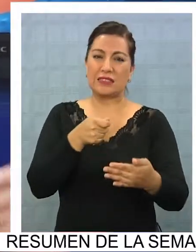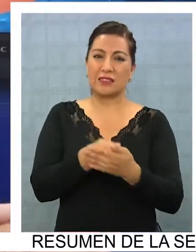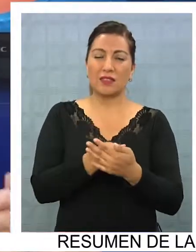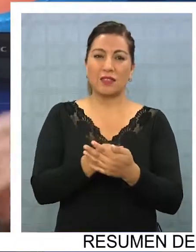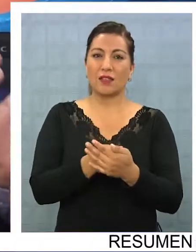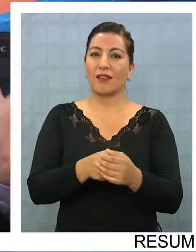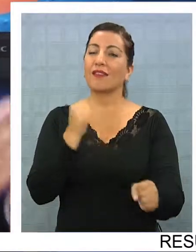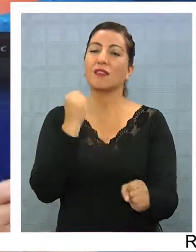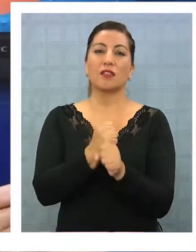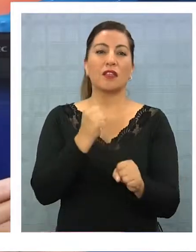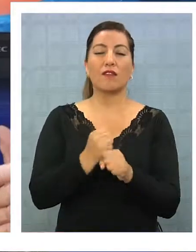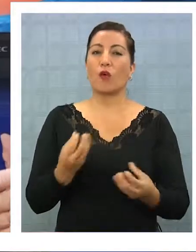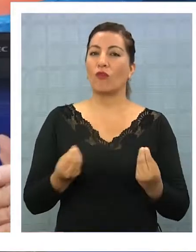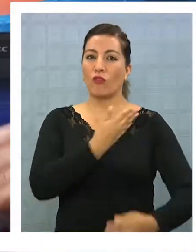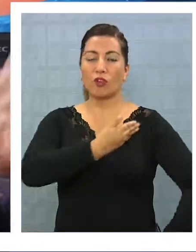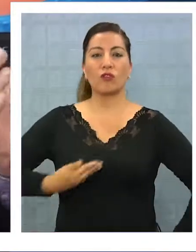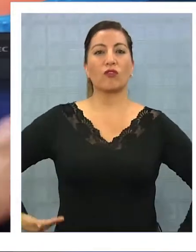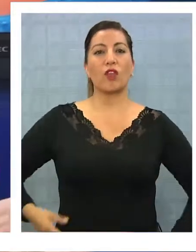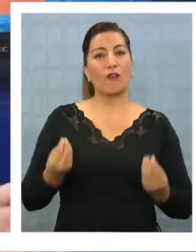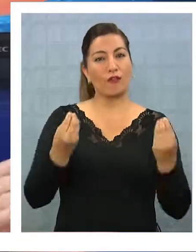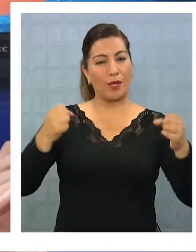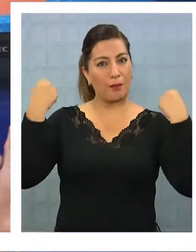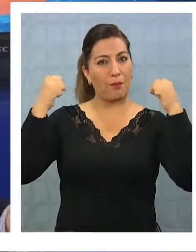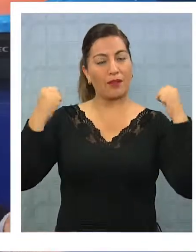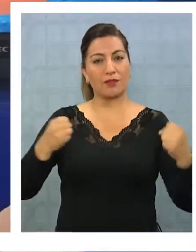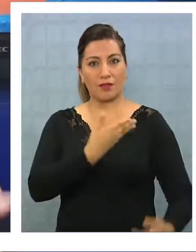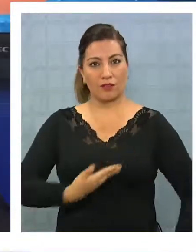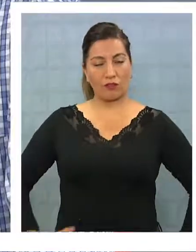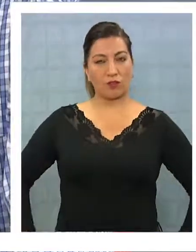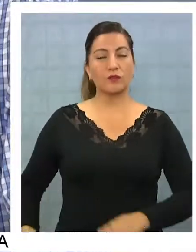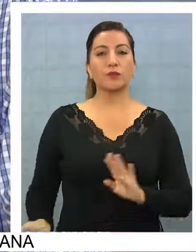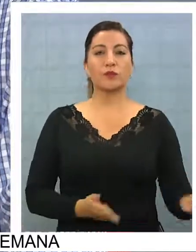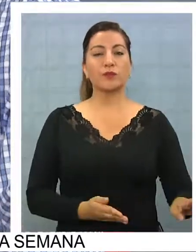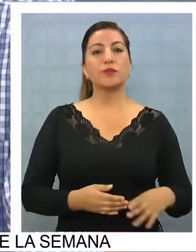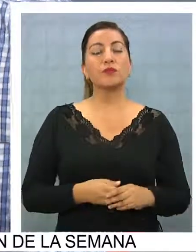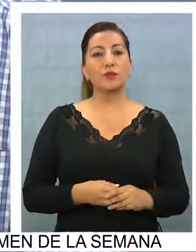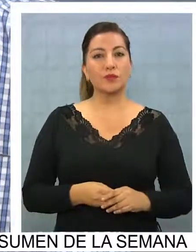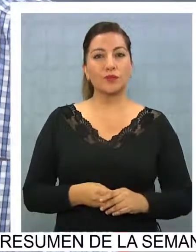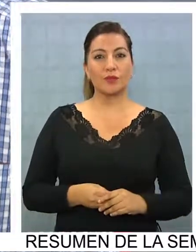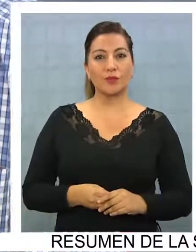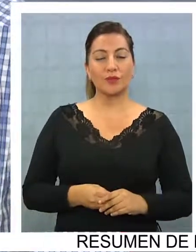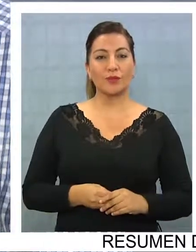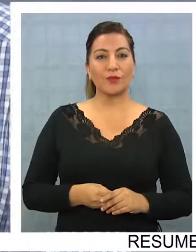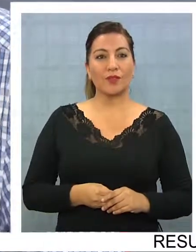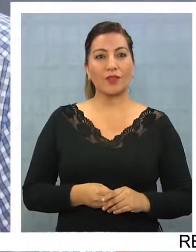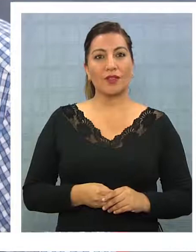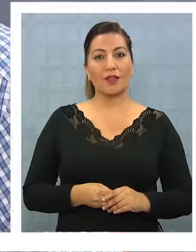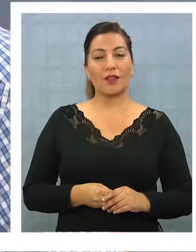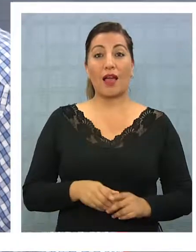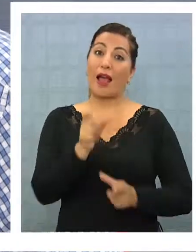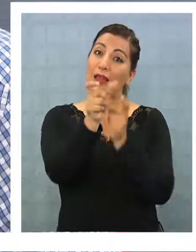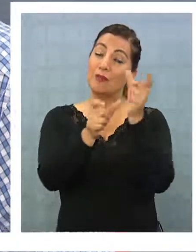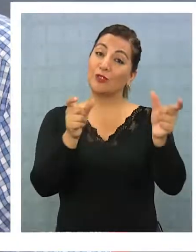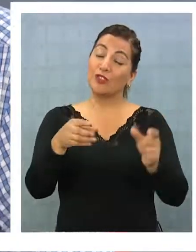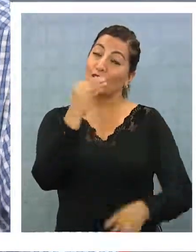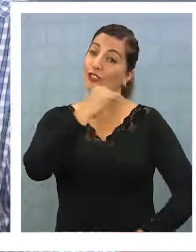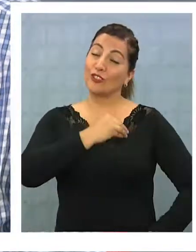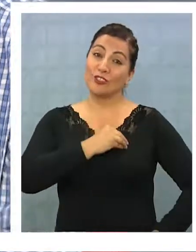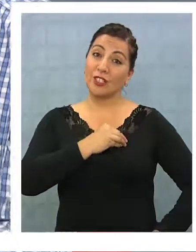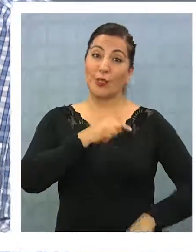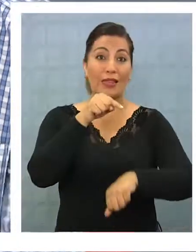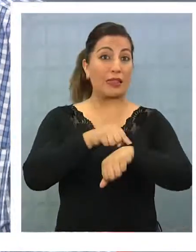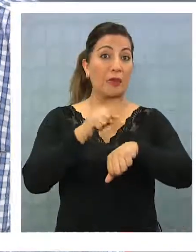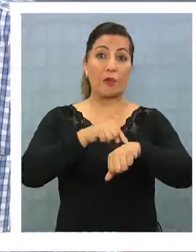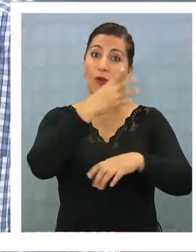de gestión, de buen gobierno, de buenas prácticas de gobierno, etcétera. Bueno, cierto contarle a nuestros televidentes, ya se